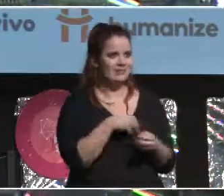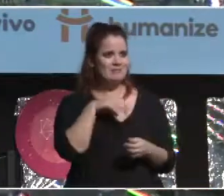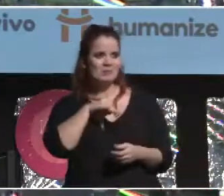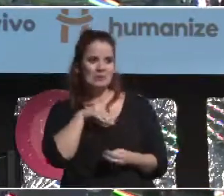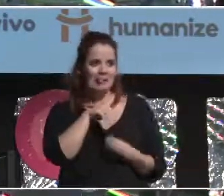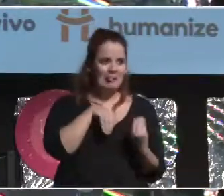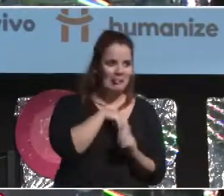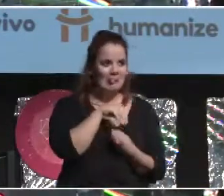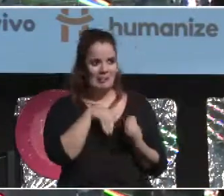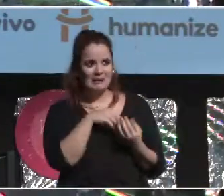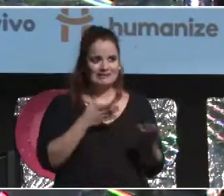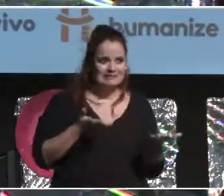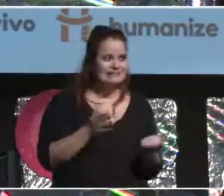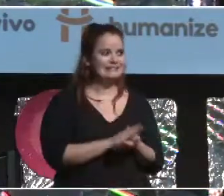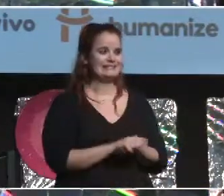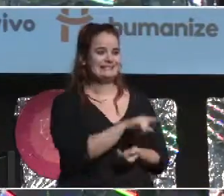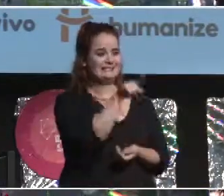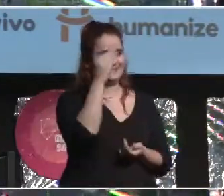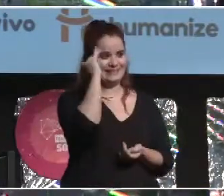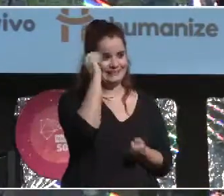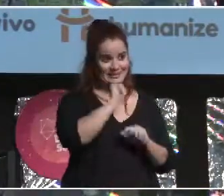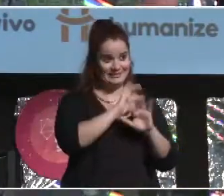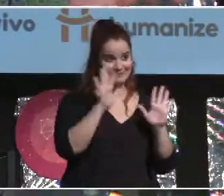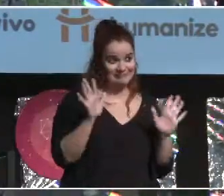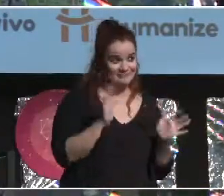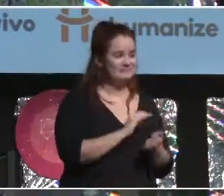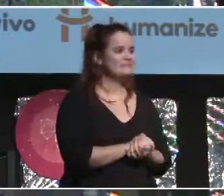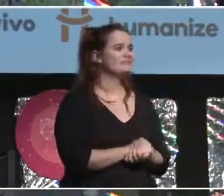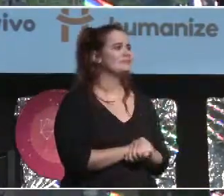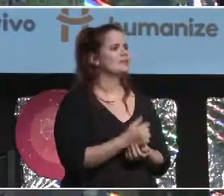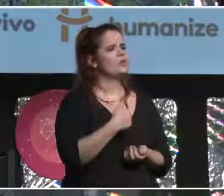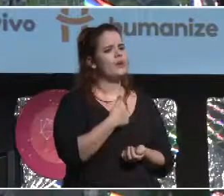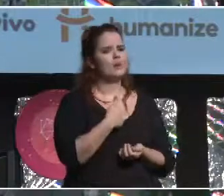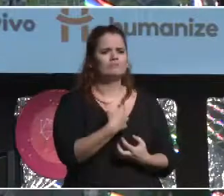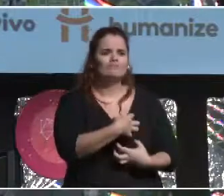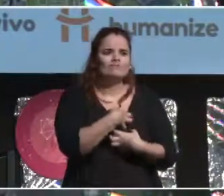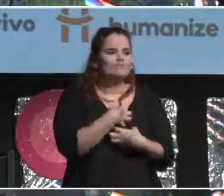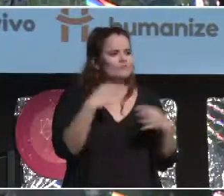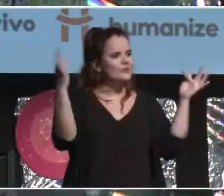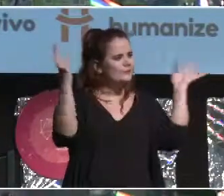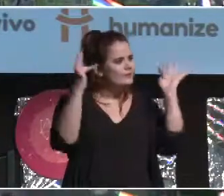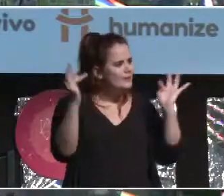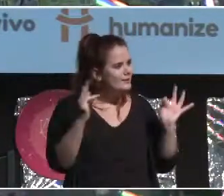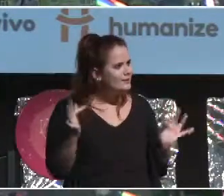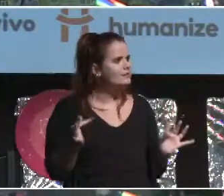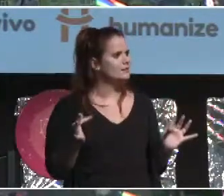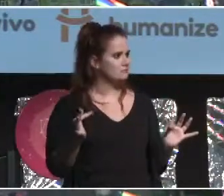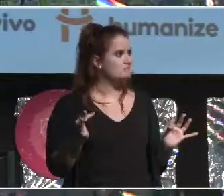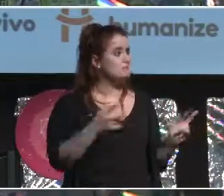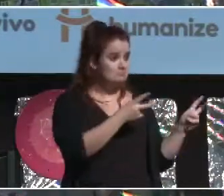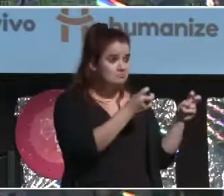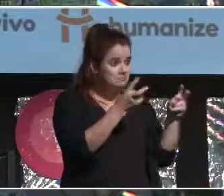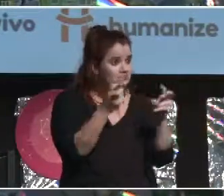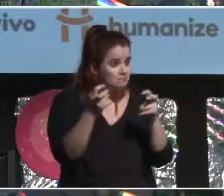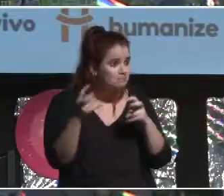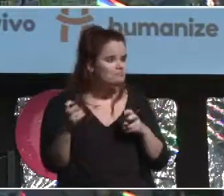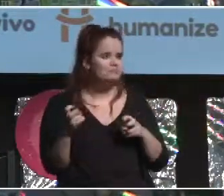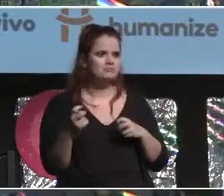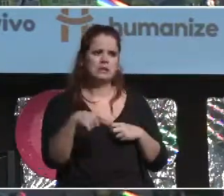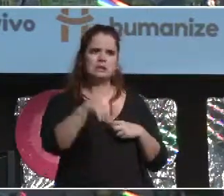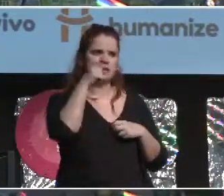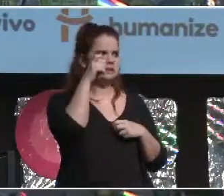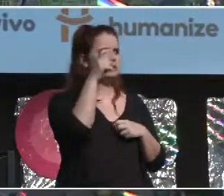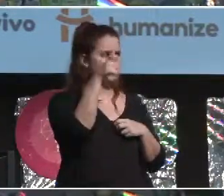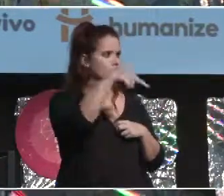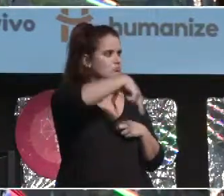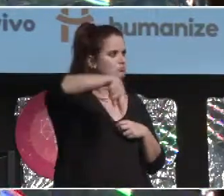pésimo. Y primero que todo, felicitarlos por este ejercicio que tienen aquí en Data for Social Good. Me parece muy